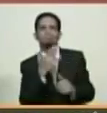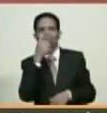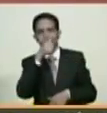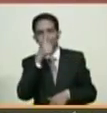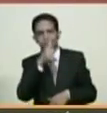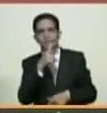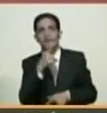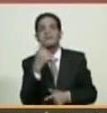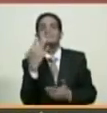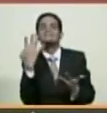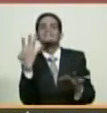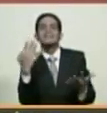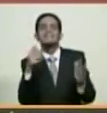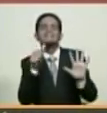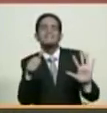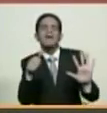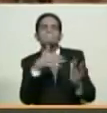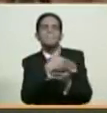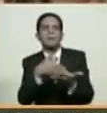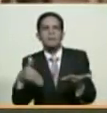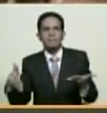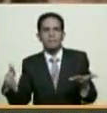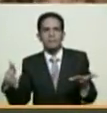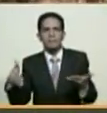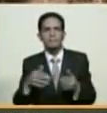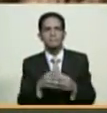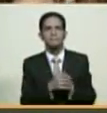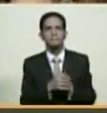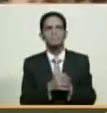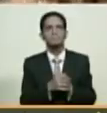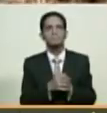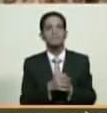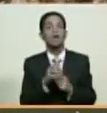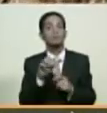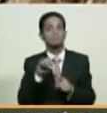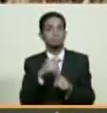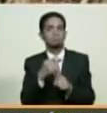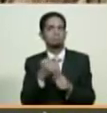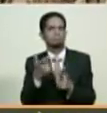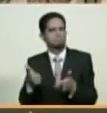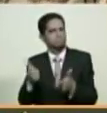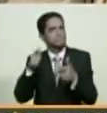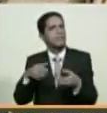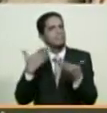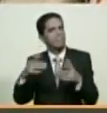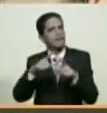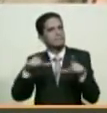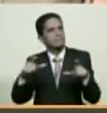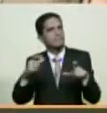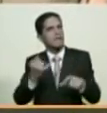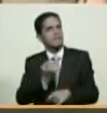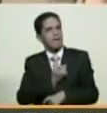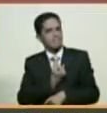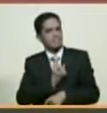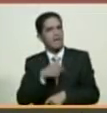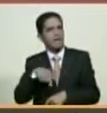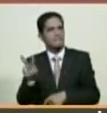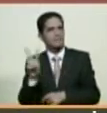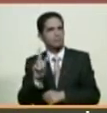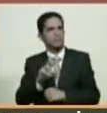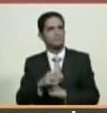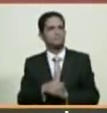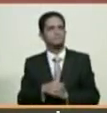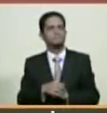6,5 millones, por lo menos, de los que están en una situación legal dentro del territorio venezolano.